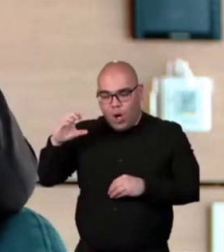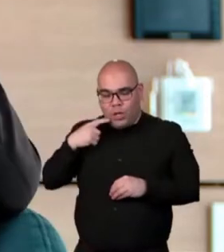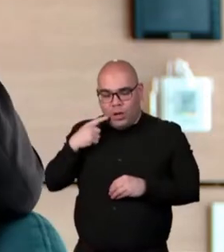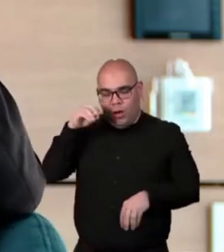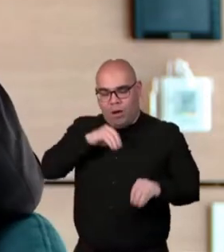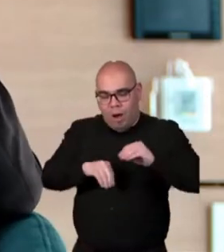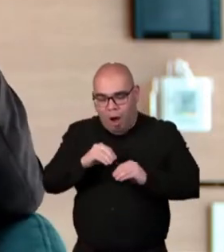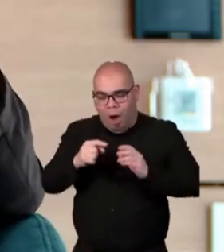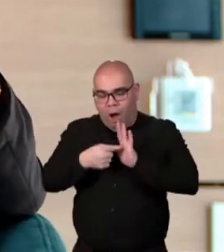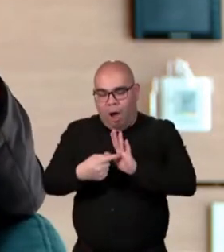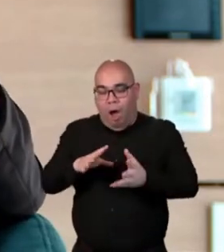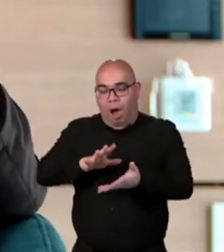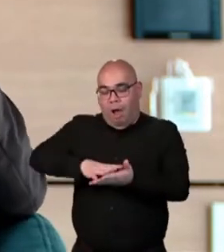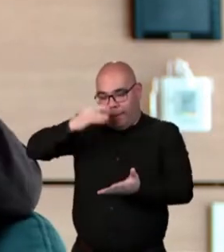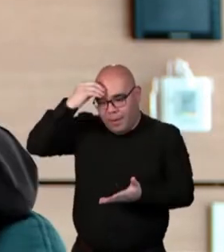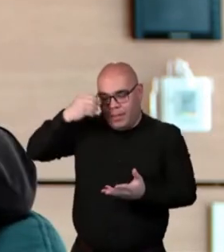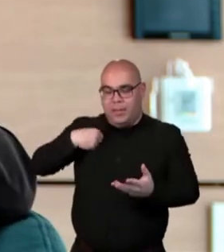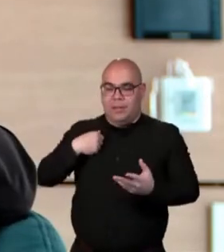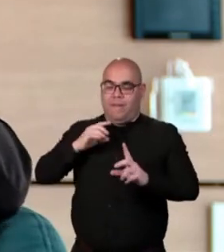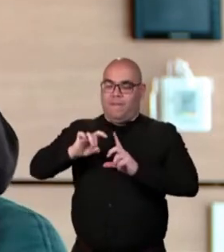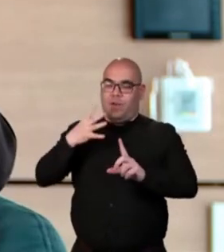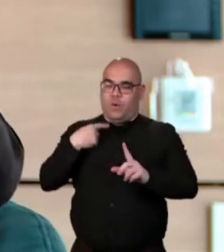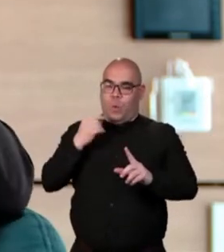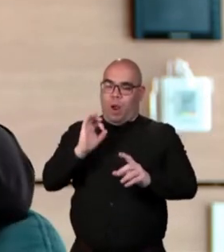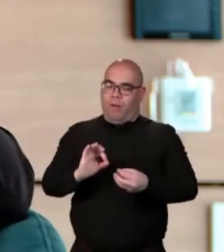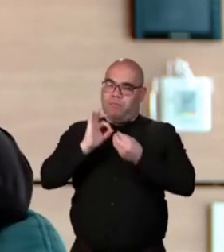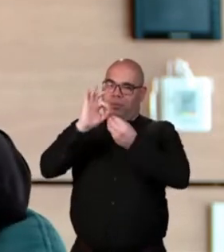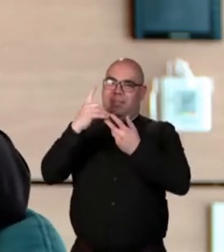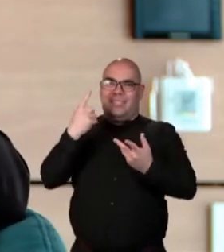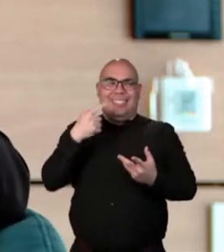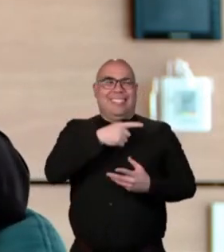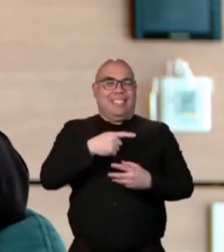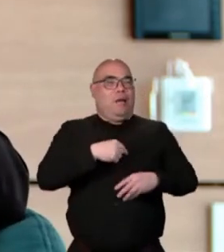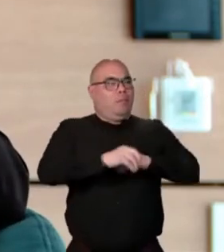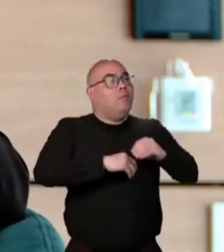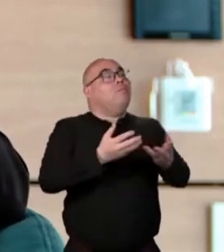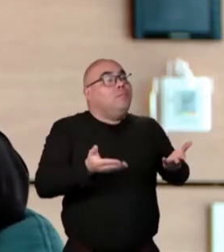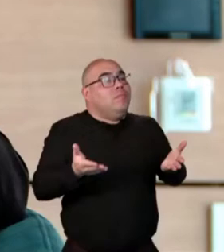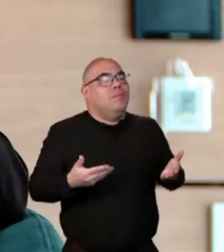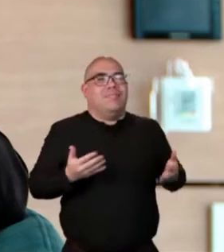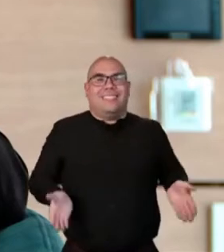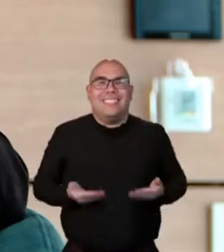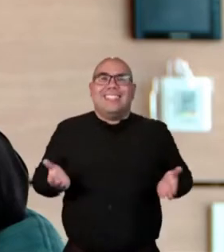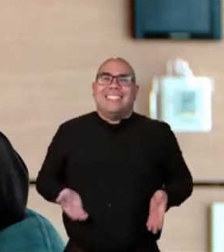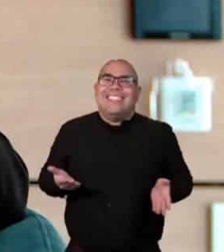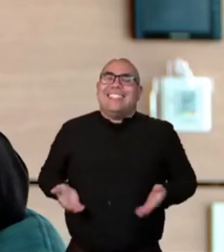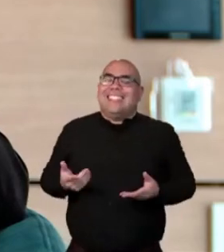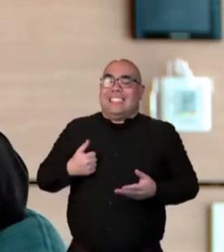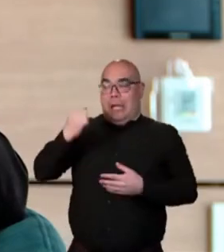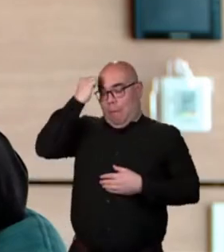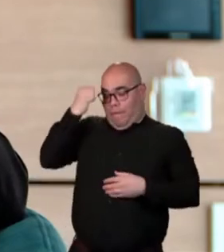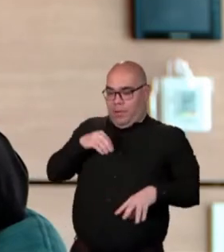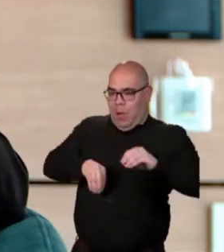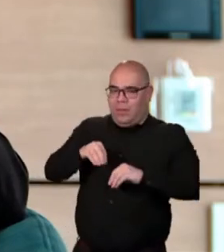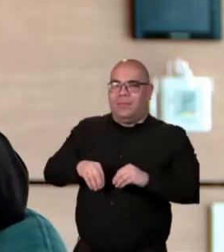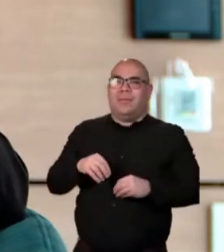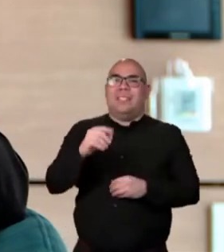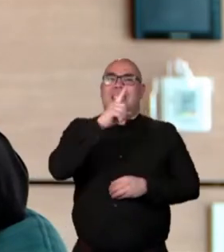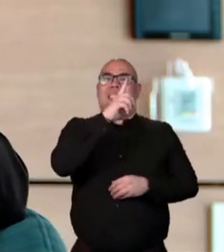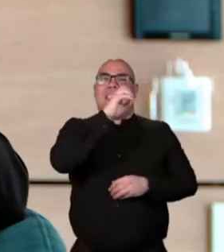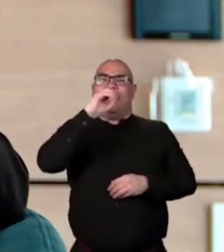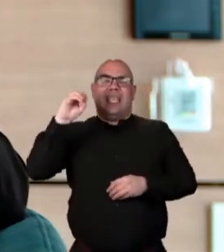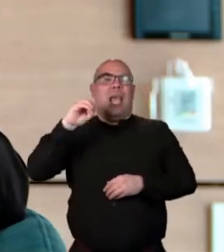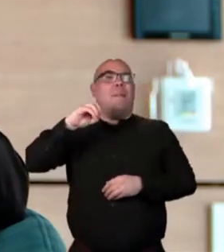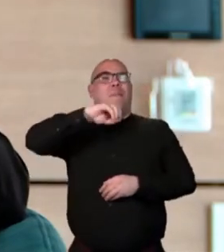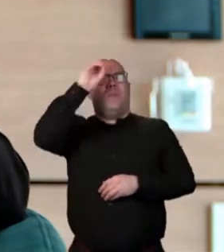el aprendizaje virtual de alta calidad pues nos lanzamos a hacer programas 100% virtuales de postgrado en nuestro